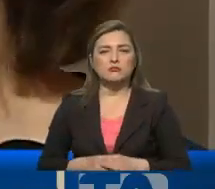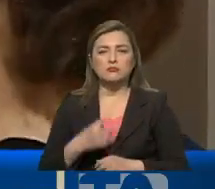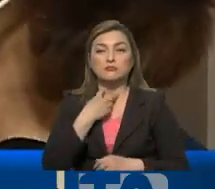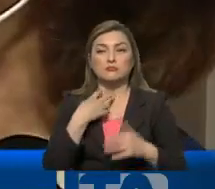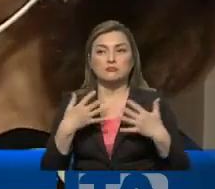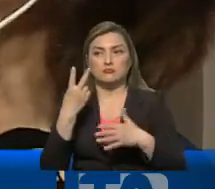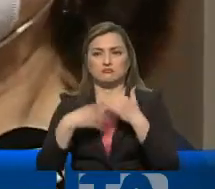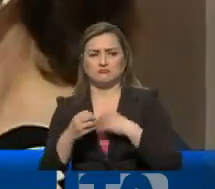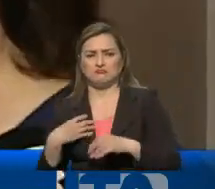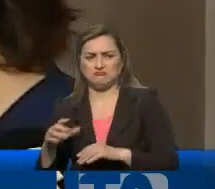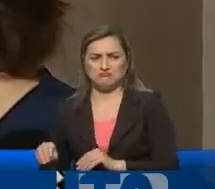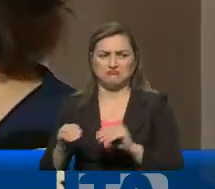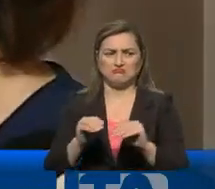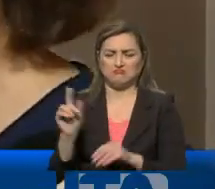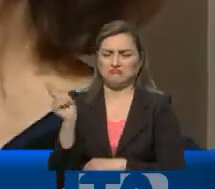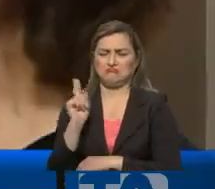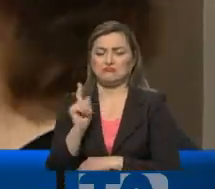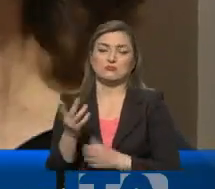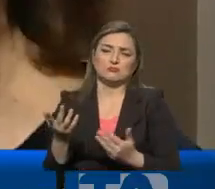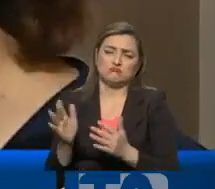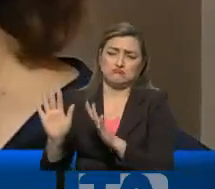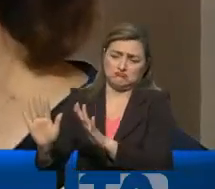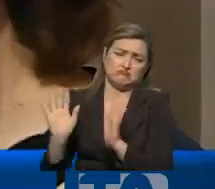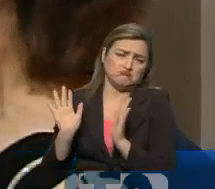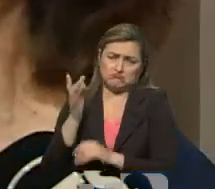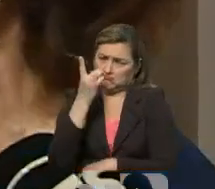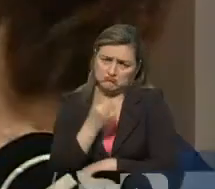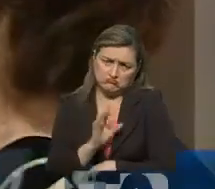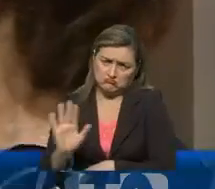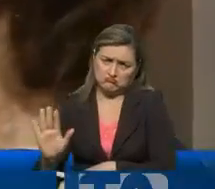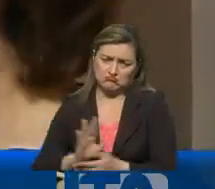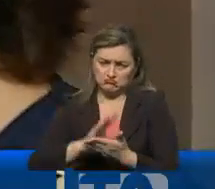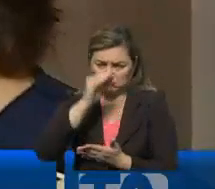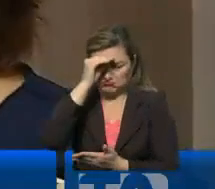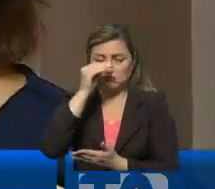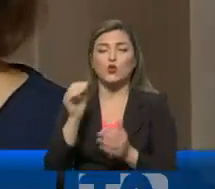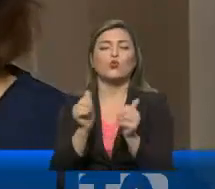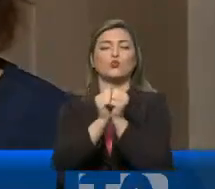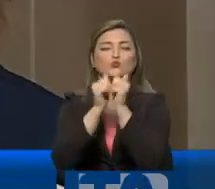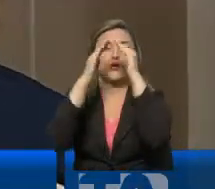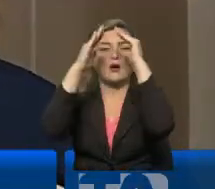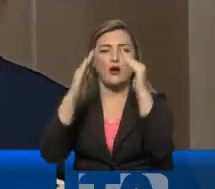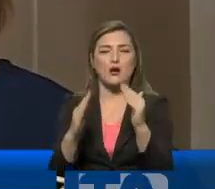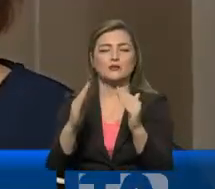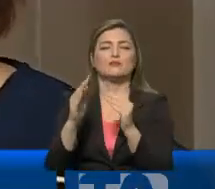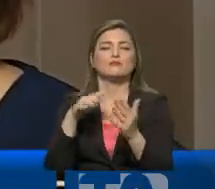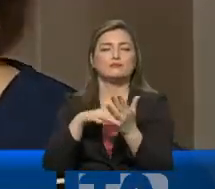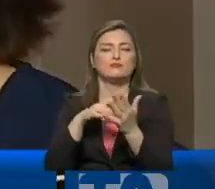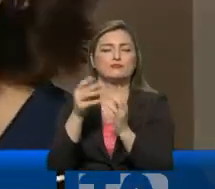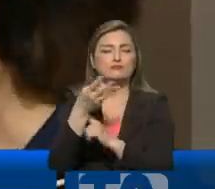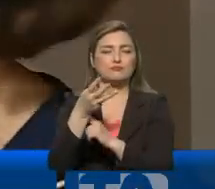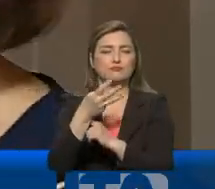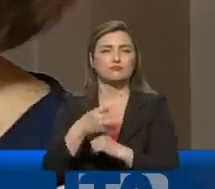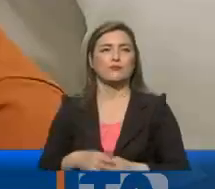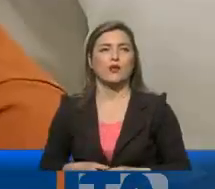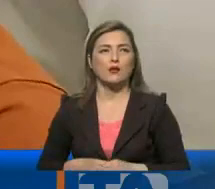temor de enviar a sus hijos por cualquier razón siempre pueden optar por aprendemos juntos en casa o por la modalidad de educación abierta o